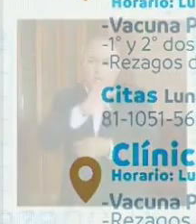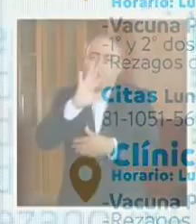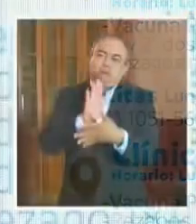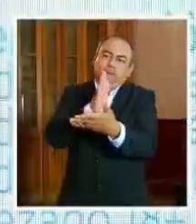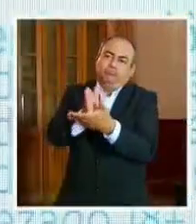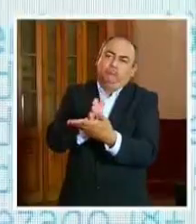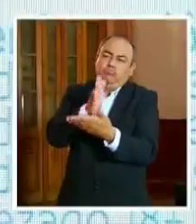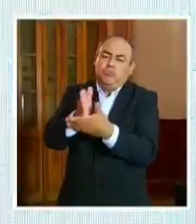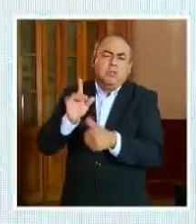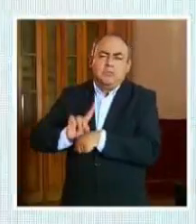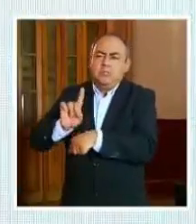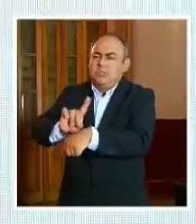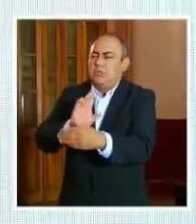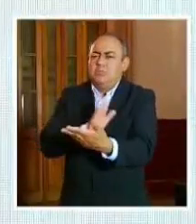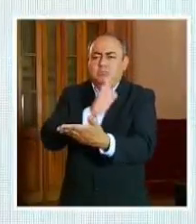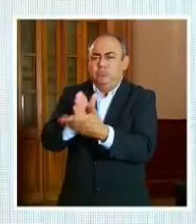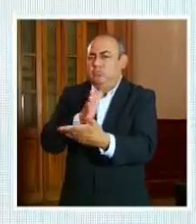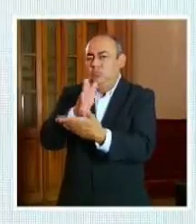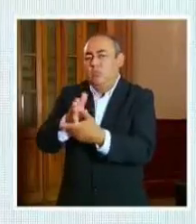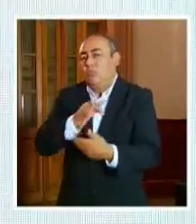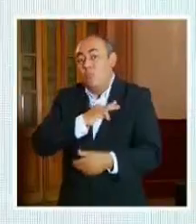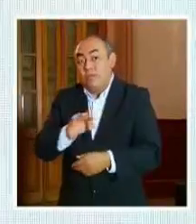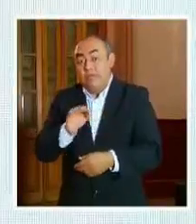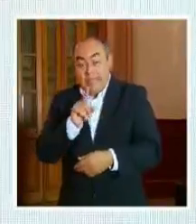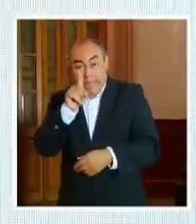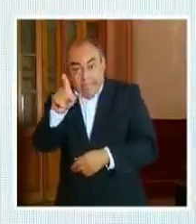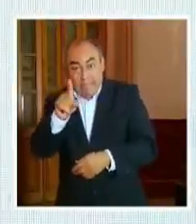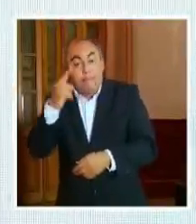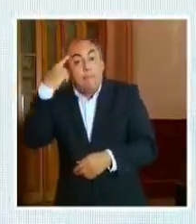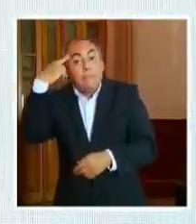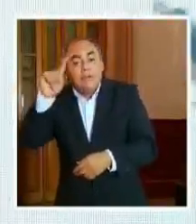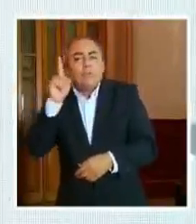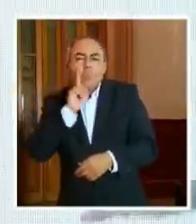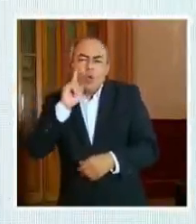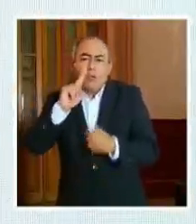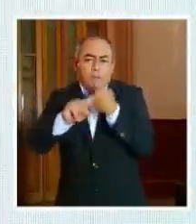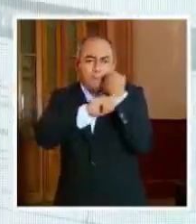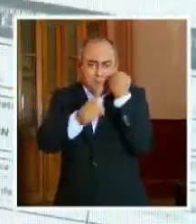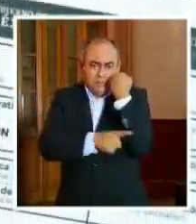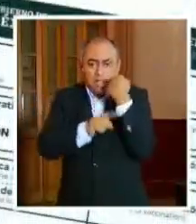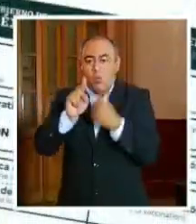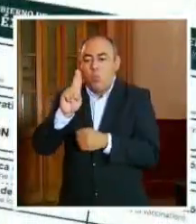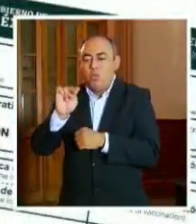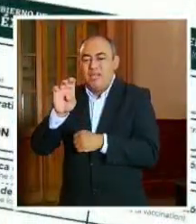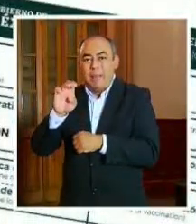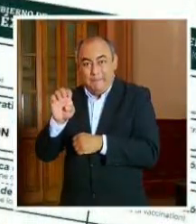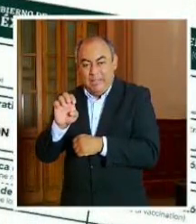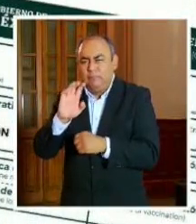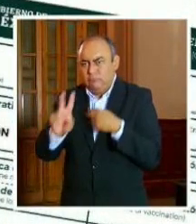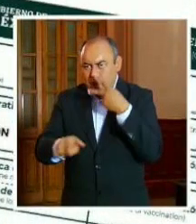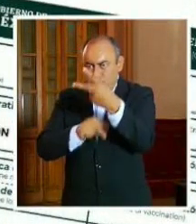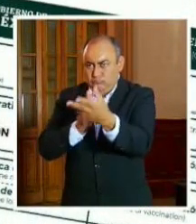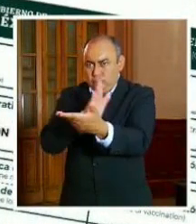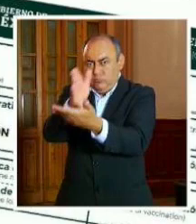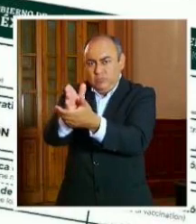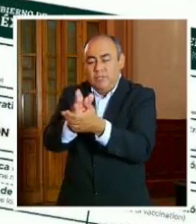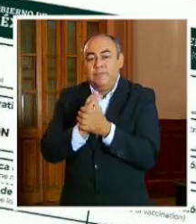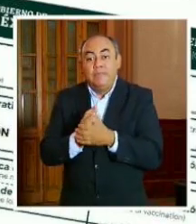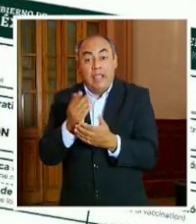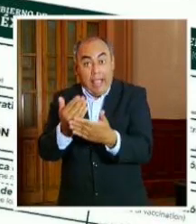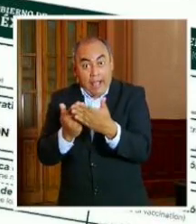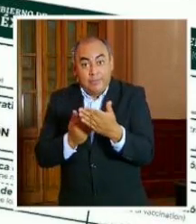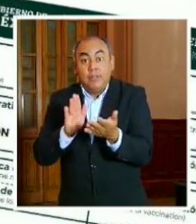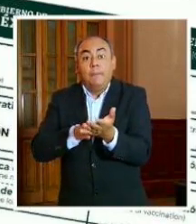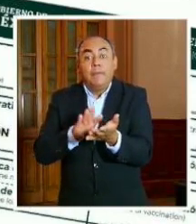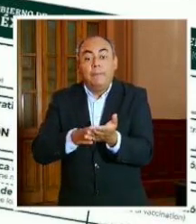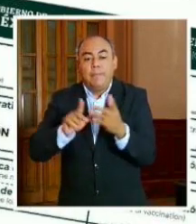aplicando la vacuna a las mujeres embarazadas. Llevar el comprobante de refuerzo lleno